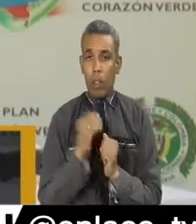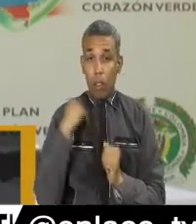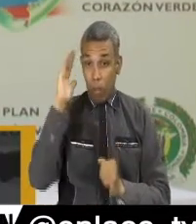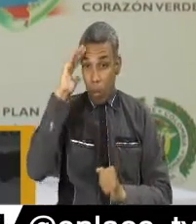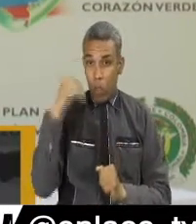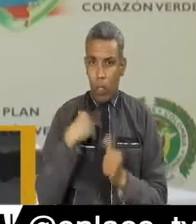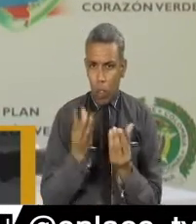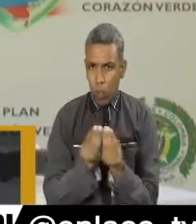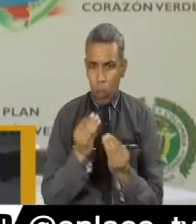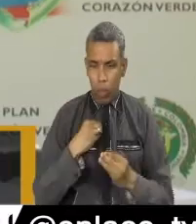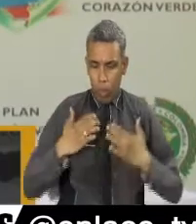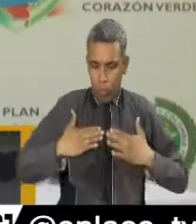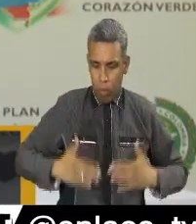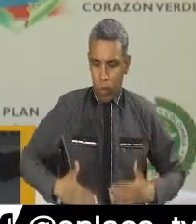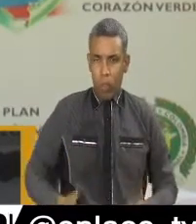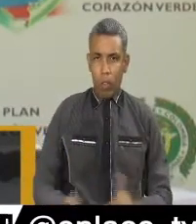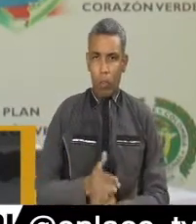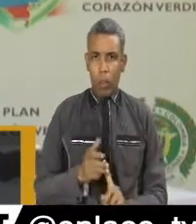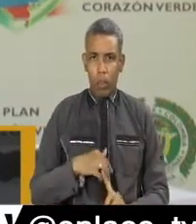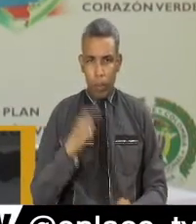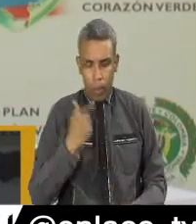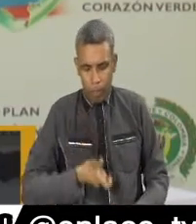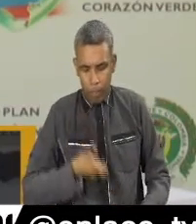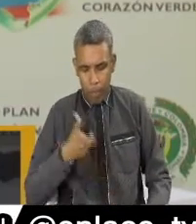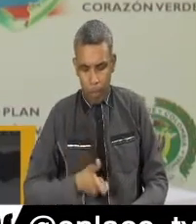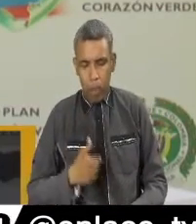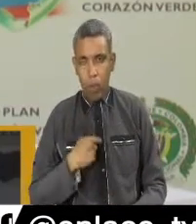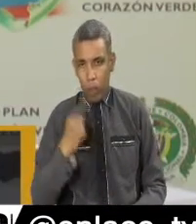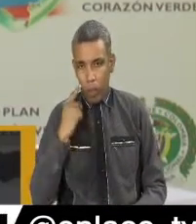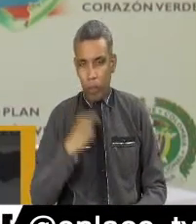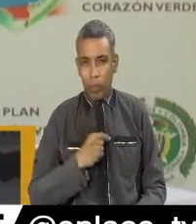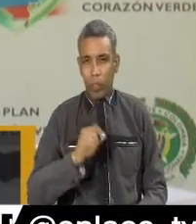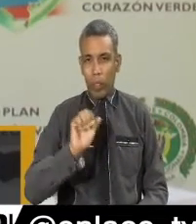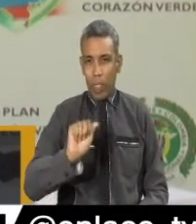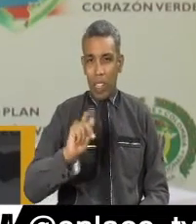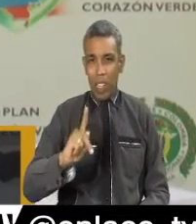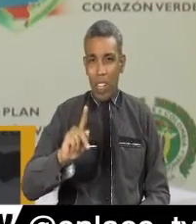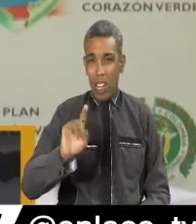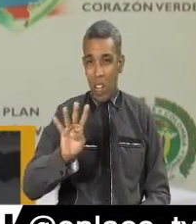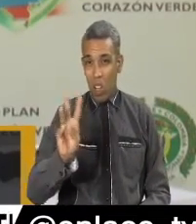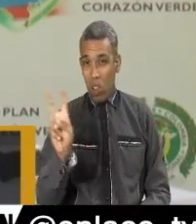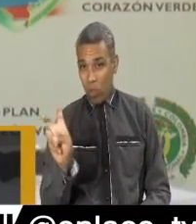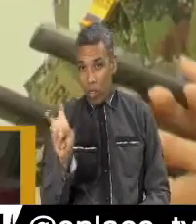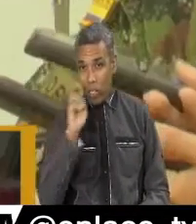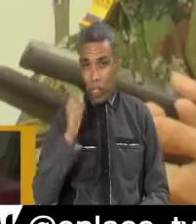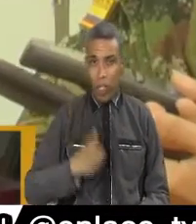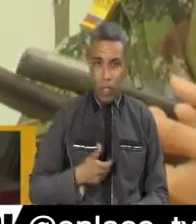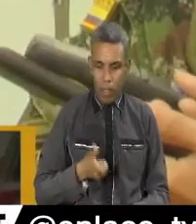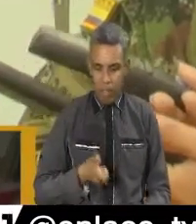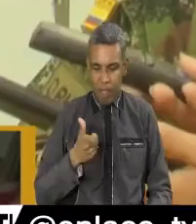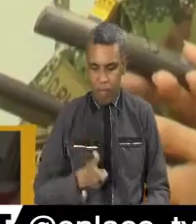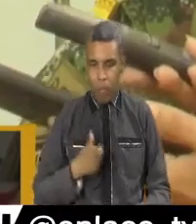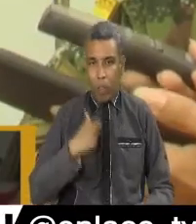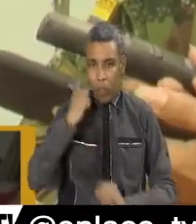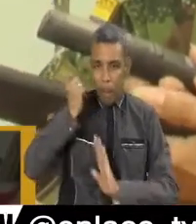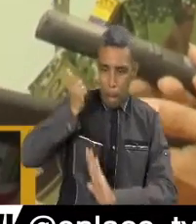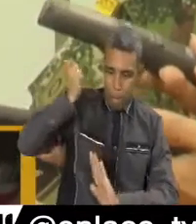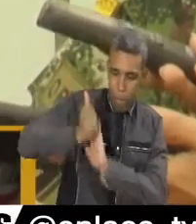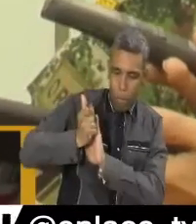encontraron un fusil AK-47 calibre 7.62 con 15 cartuchos para el mismo. La primera capturada